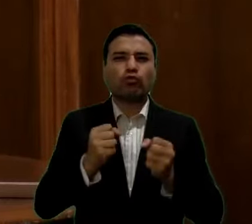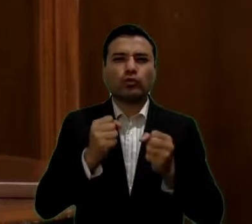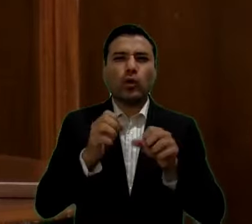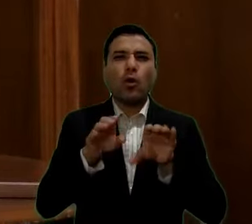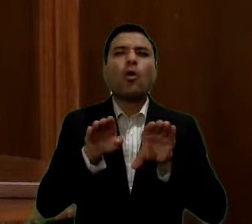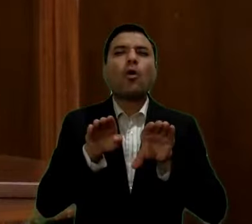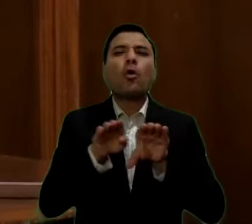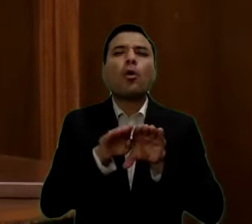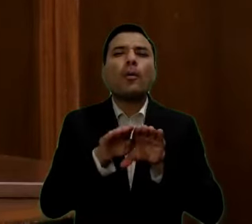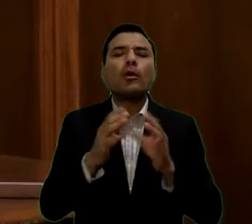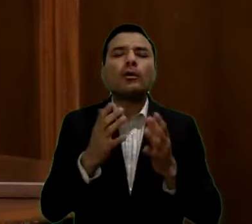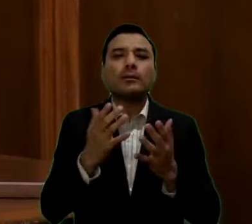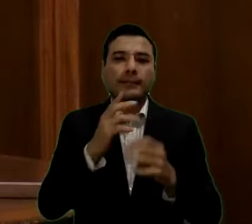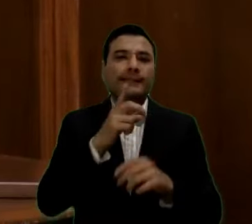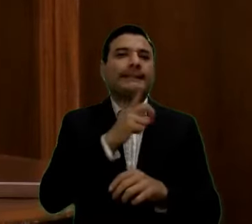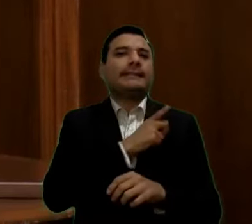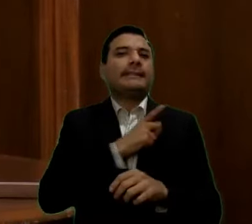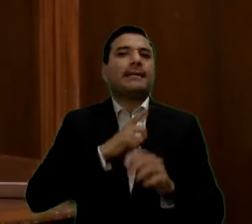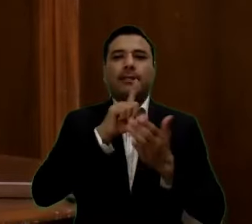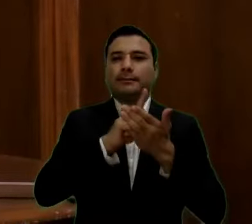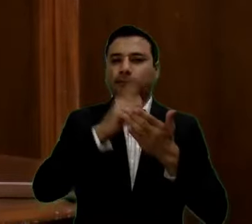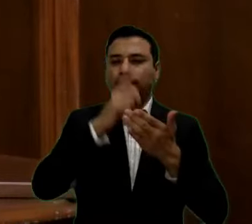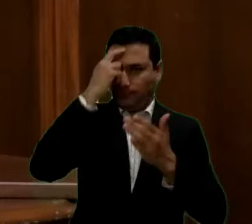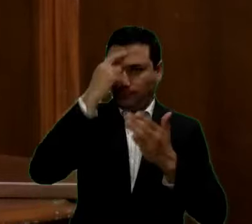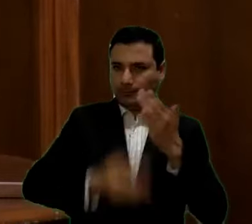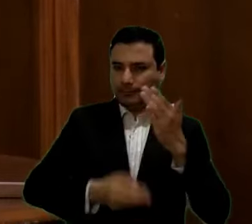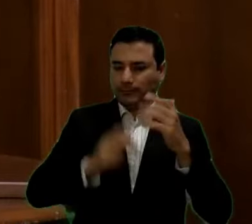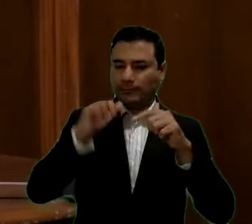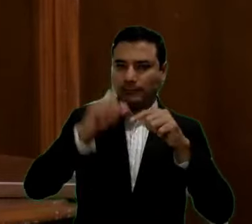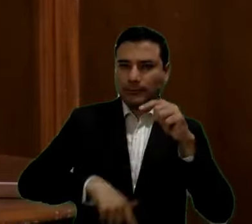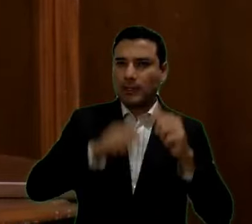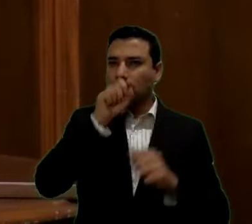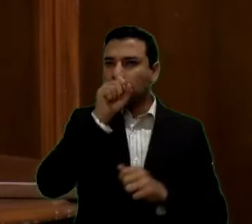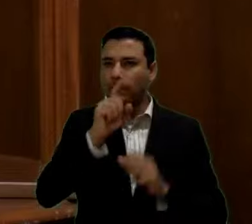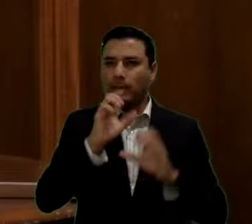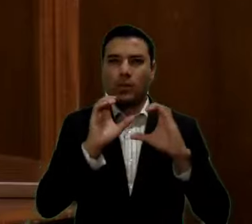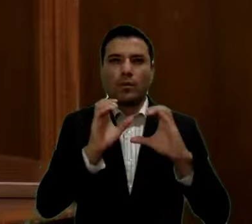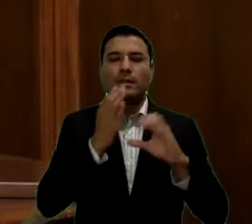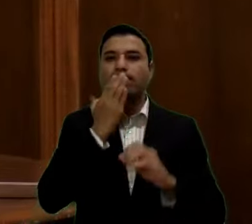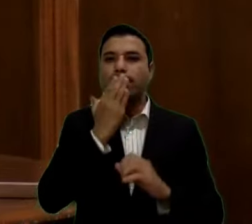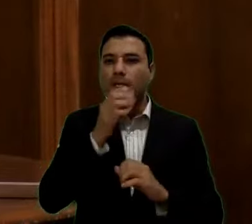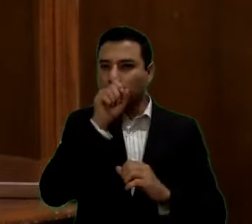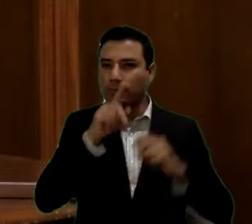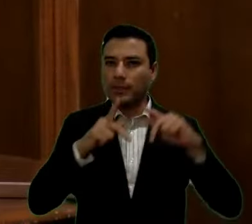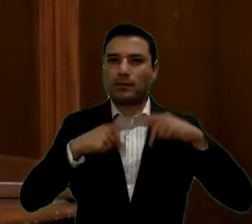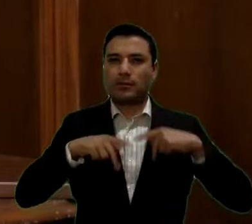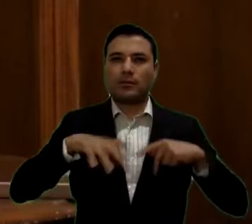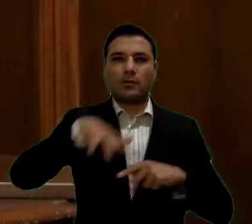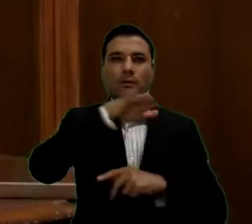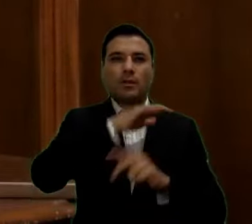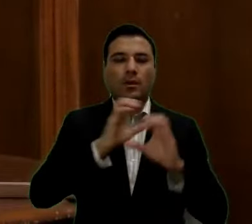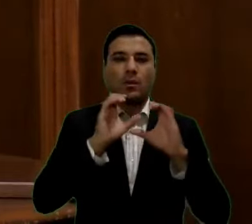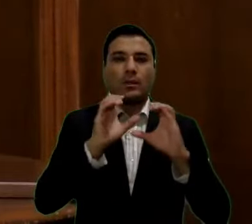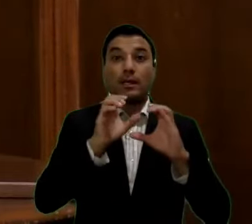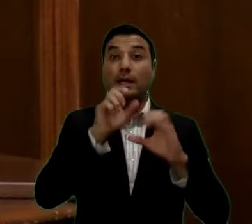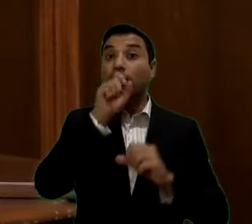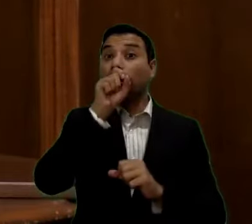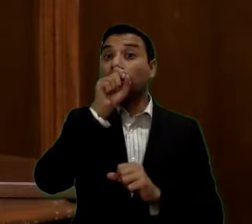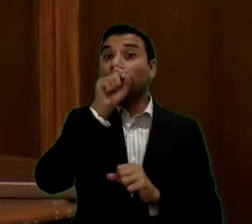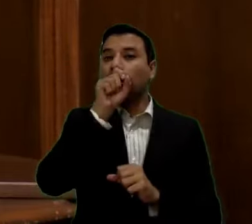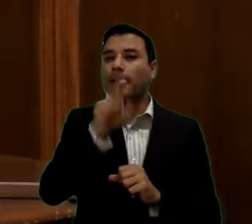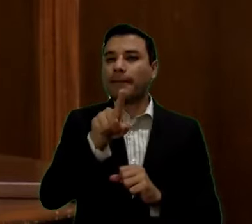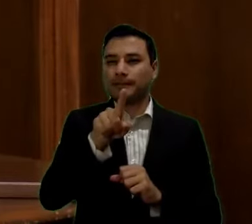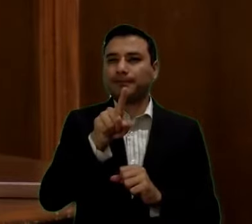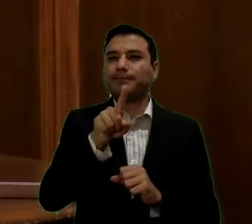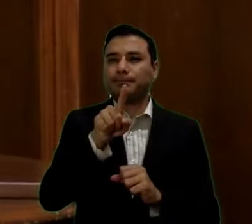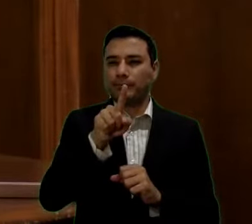la adecuada restricción social, la protección civil de la ciudadanía y el respeto